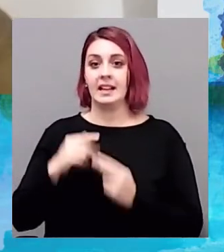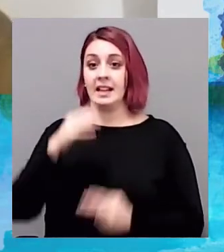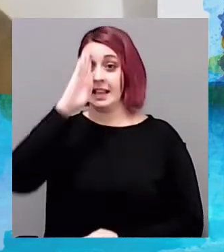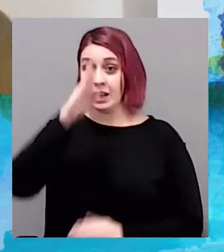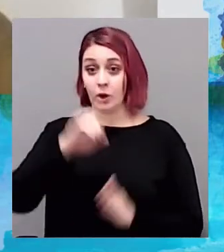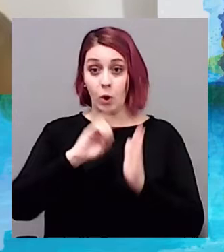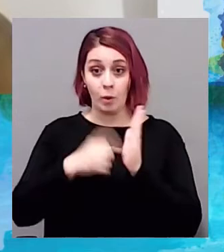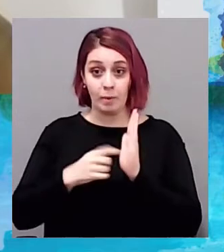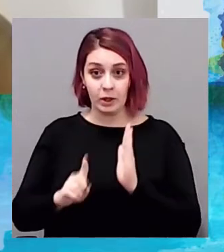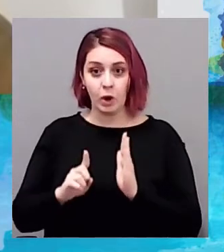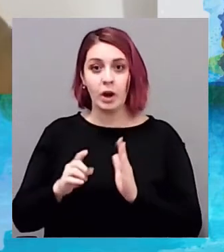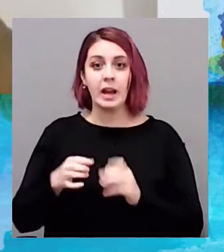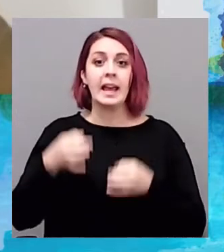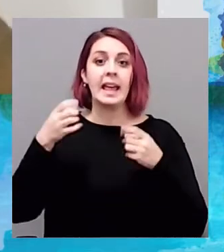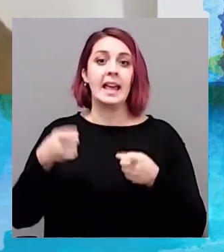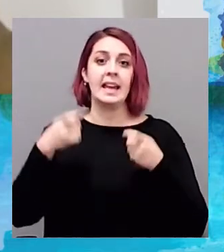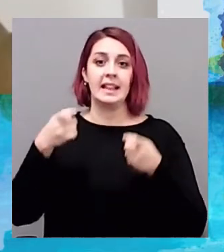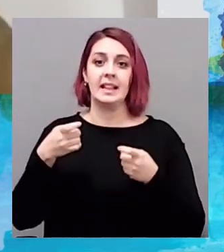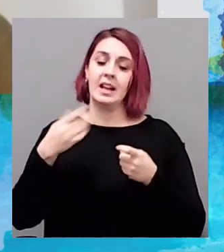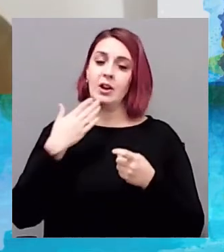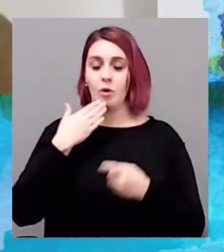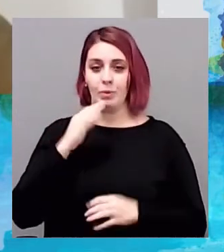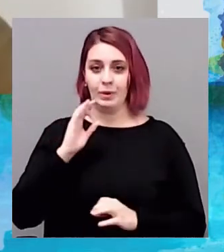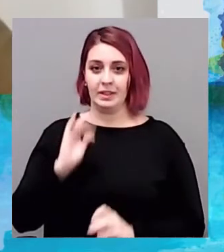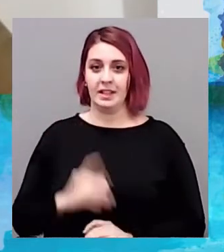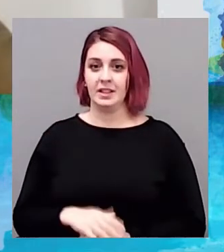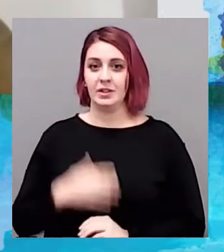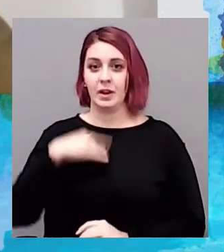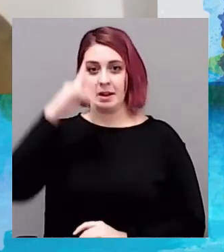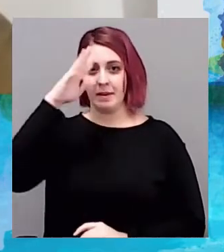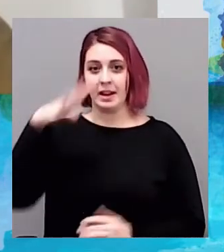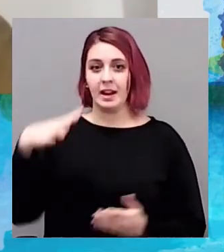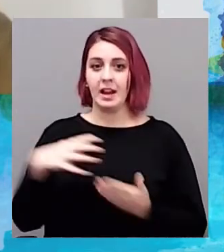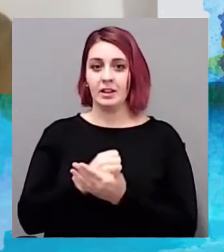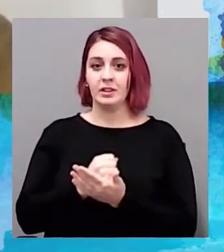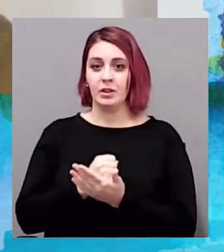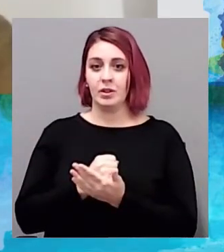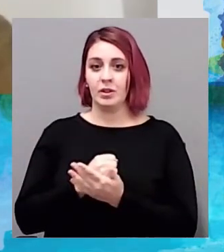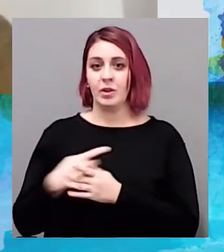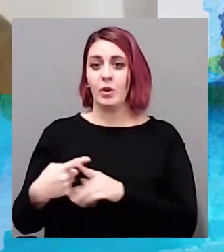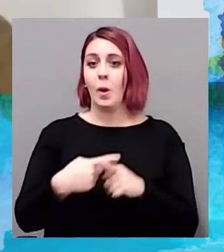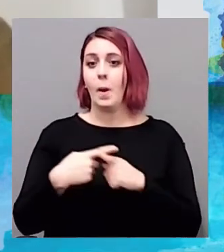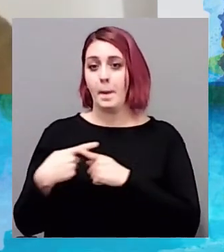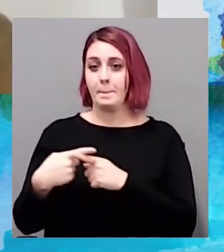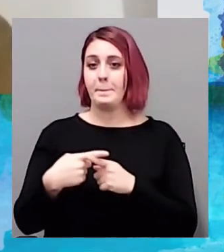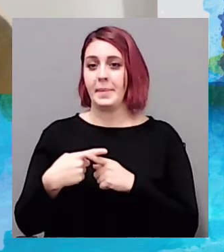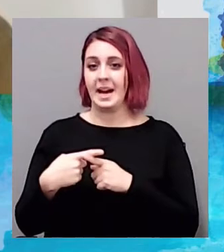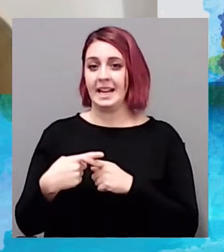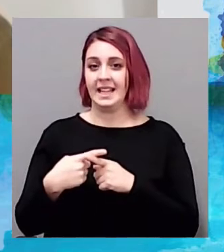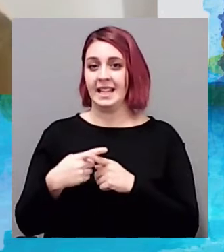vamos a intentar que lo sea. Yo voy a imaginar que estamos todos compartiendo esta